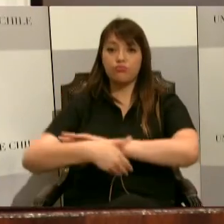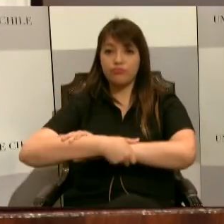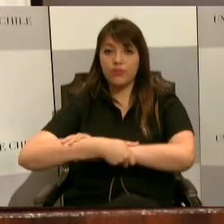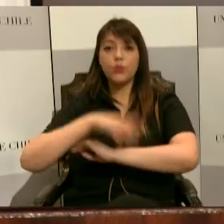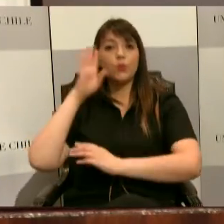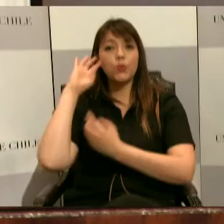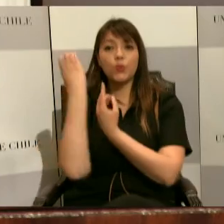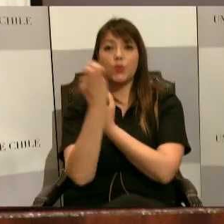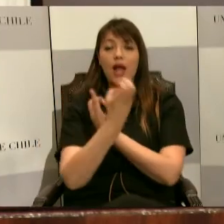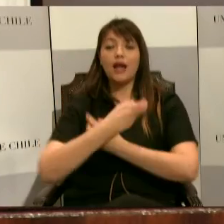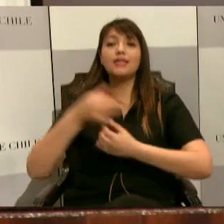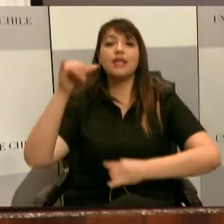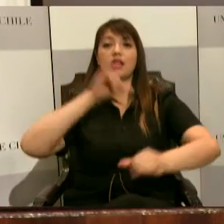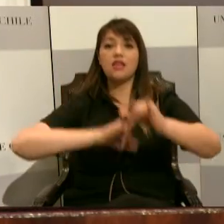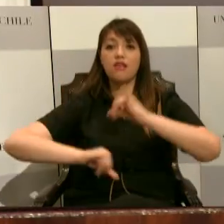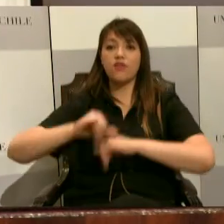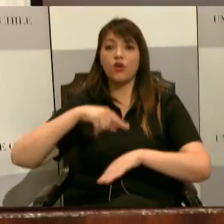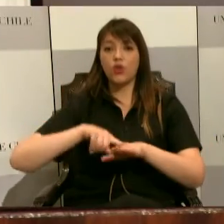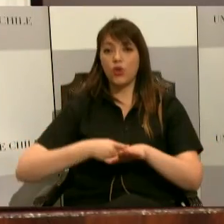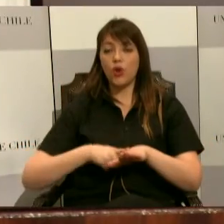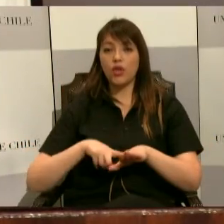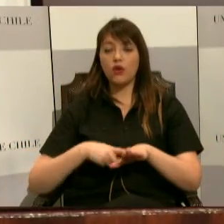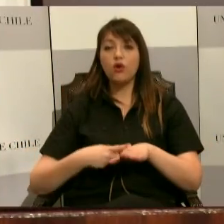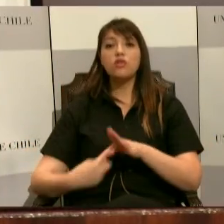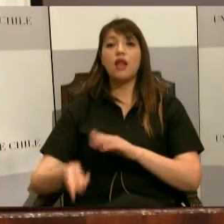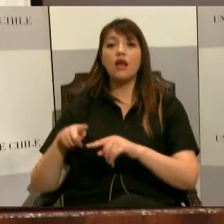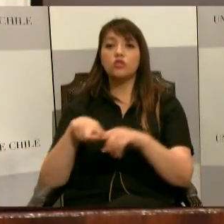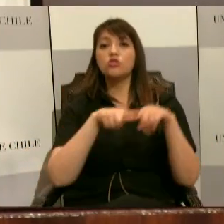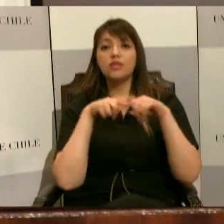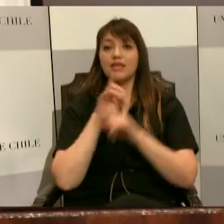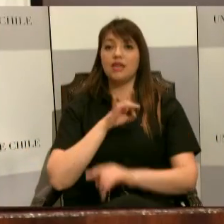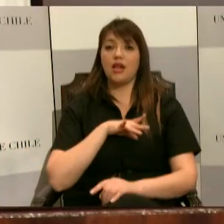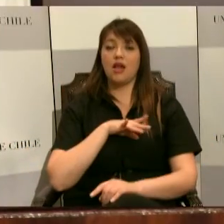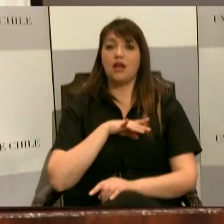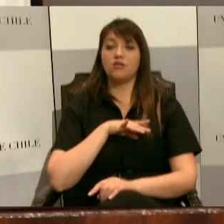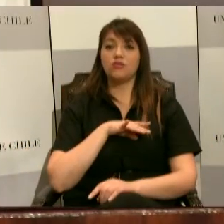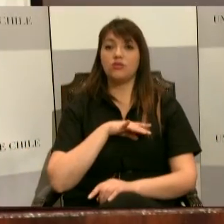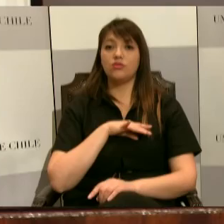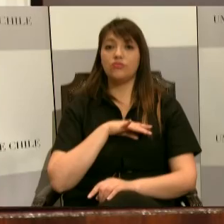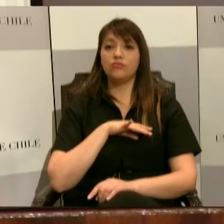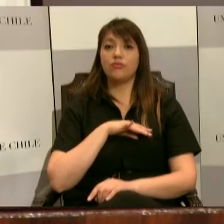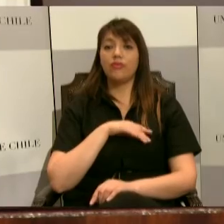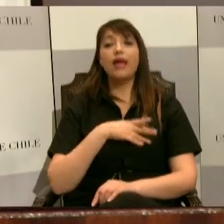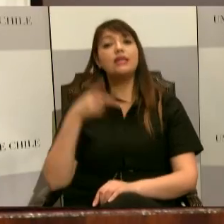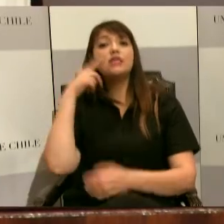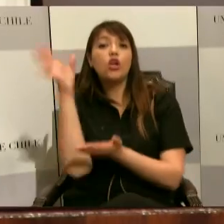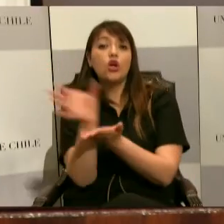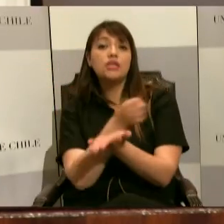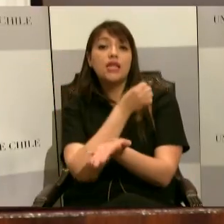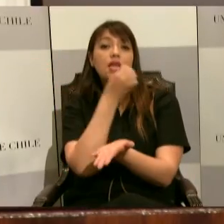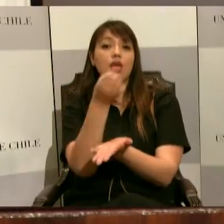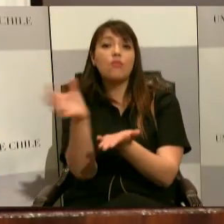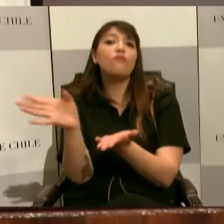culturales, científicos y tecnológicos de la sociedad chilena. Si lo conseguimos,